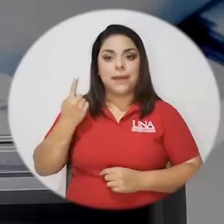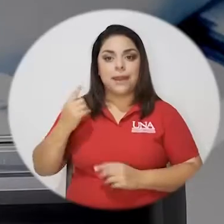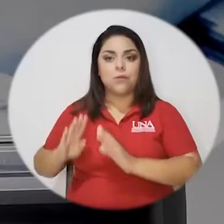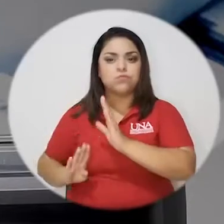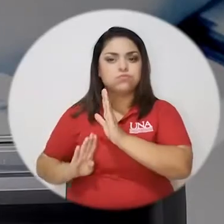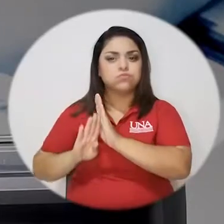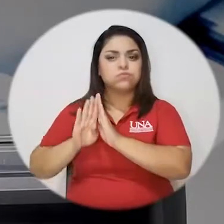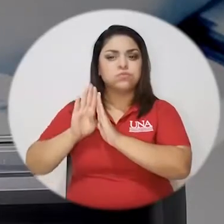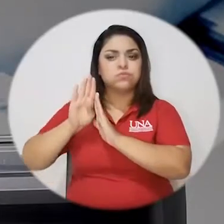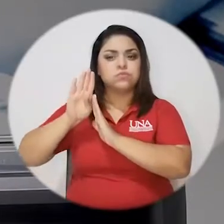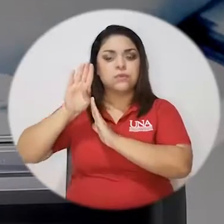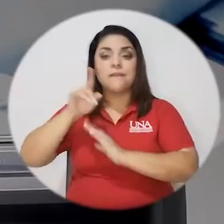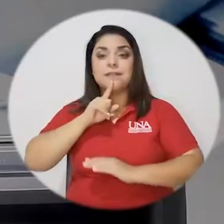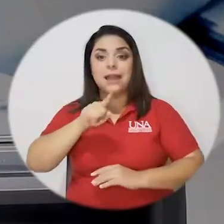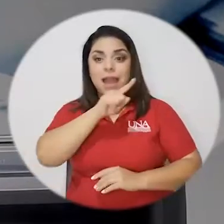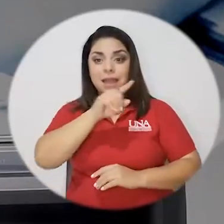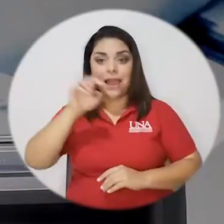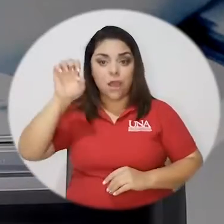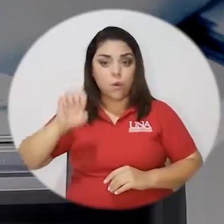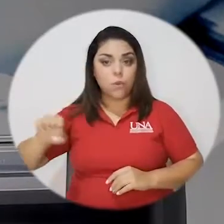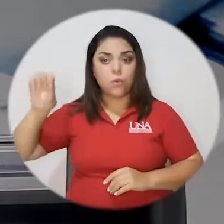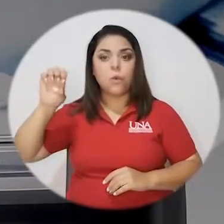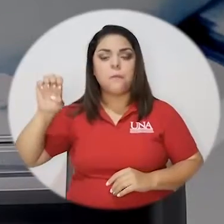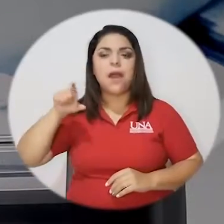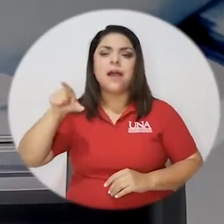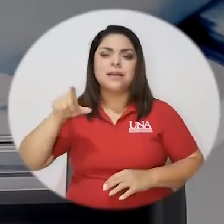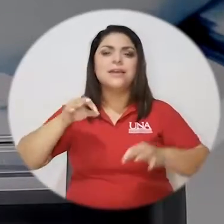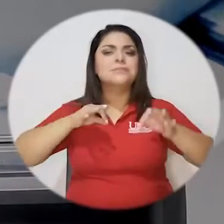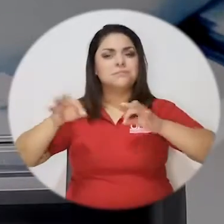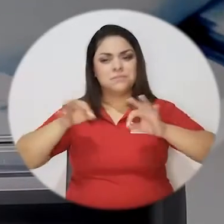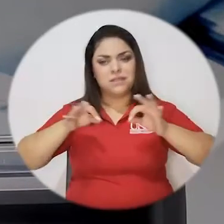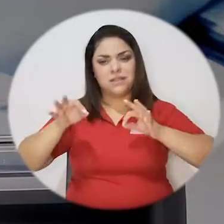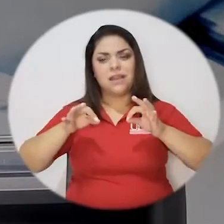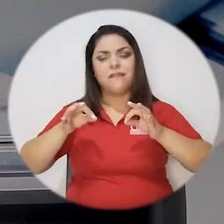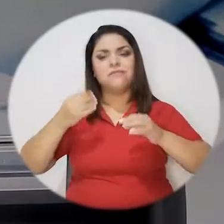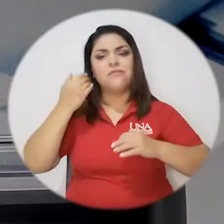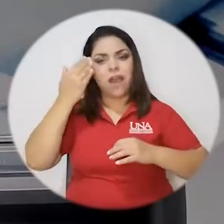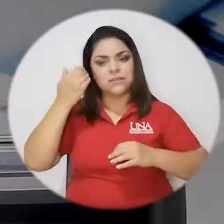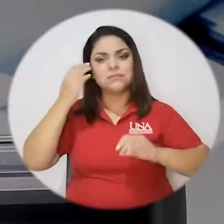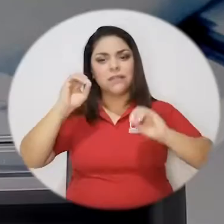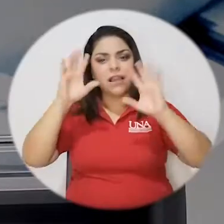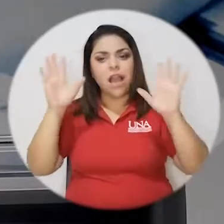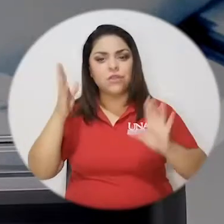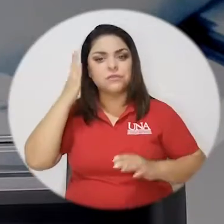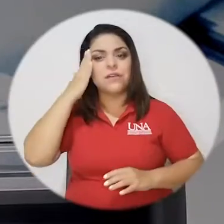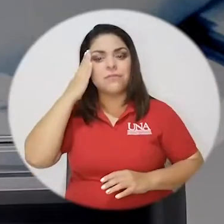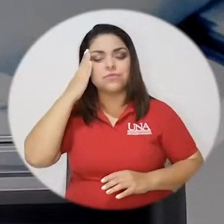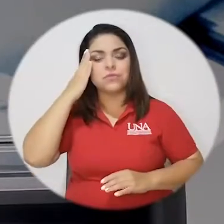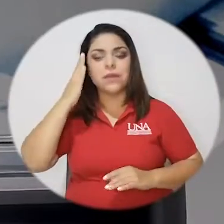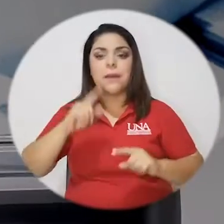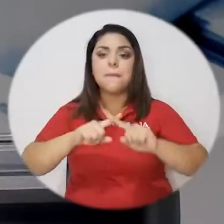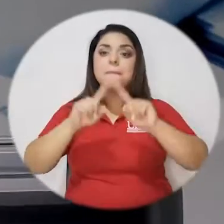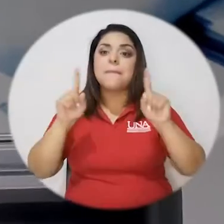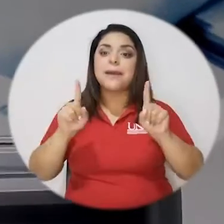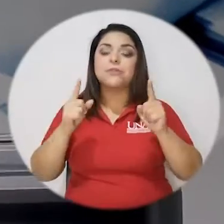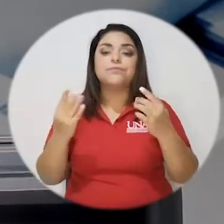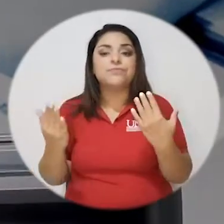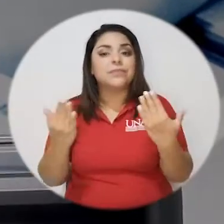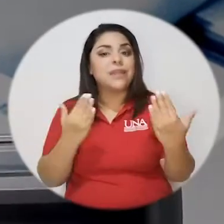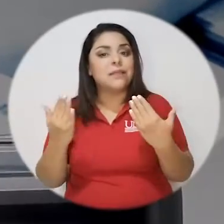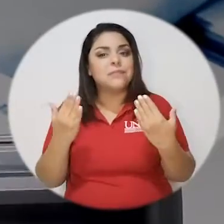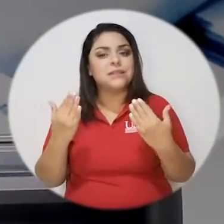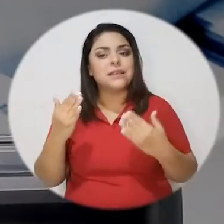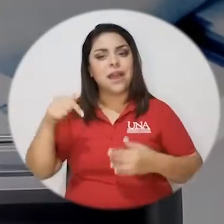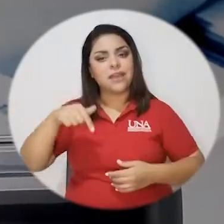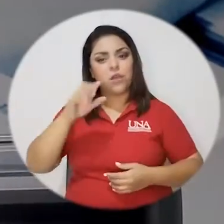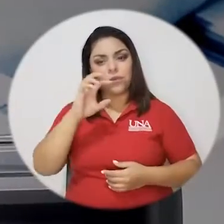ola que en realidad en Europa tiene muchas explicaciones, podríamos Sí. verlas si usted quiere, pero Sí, que probablemente no